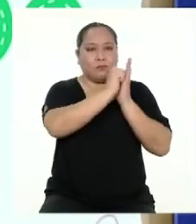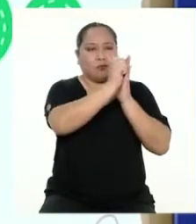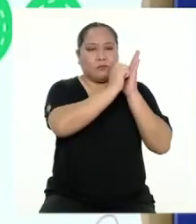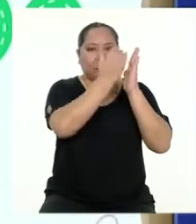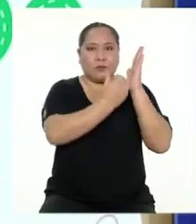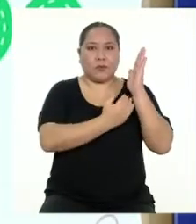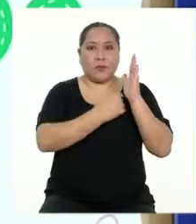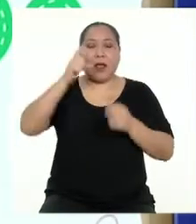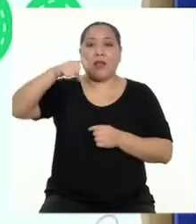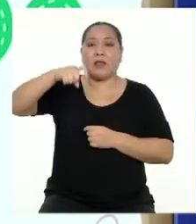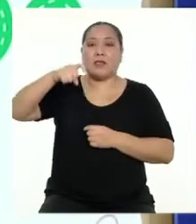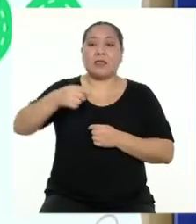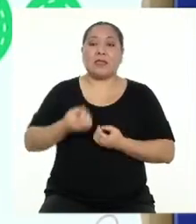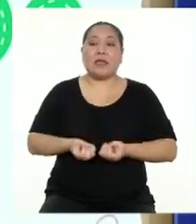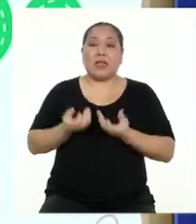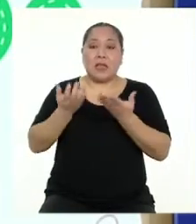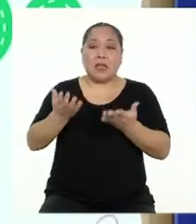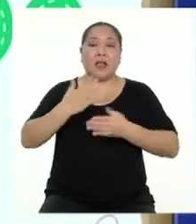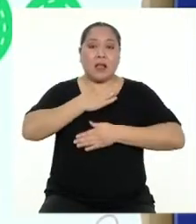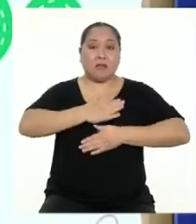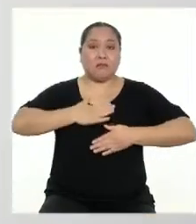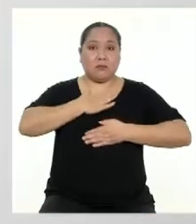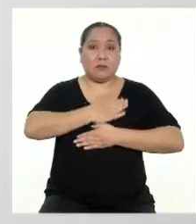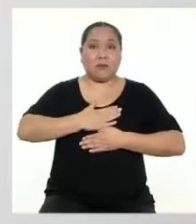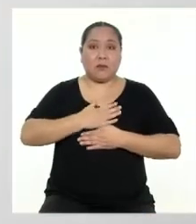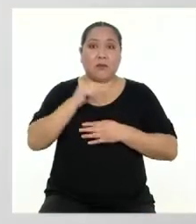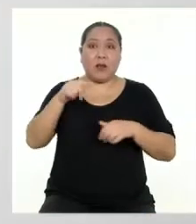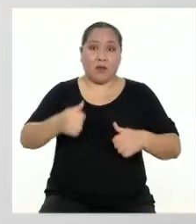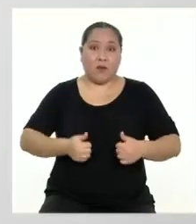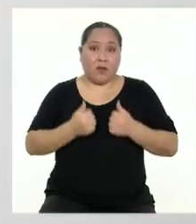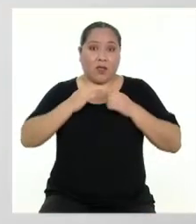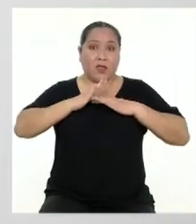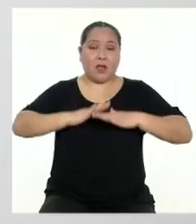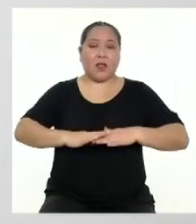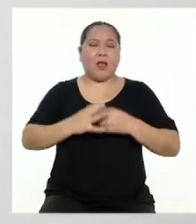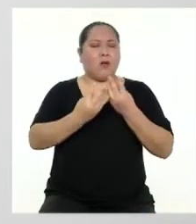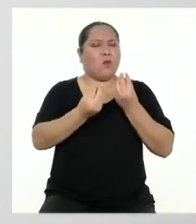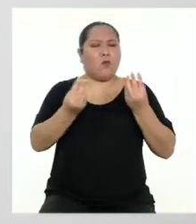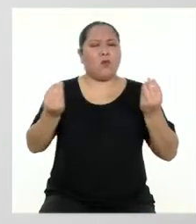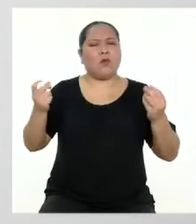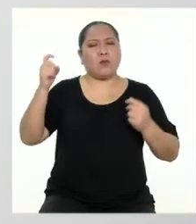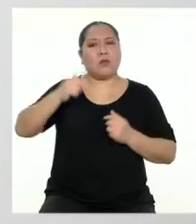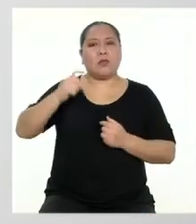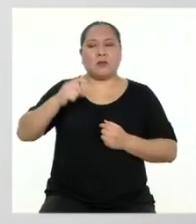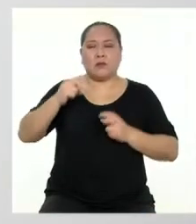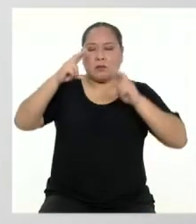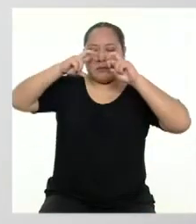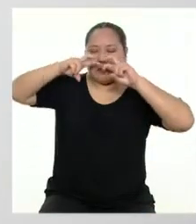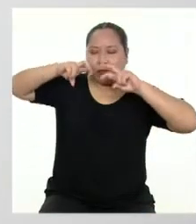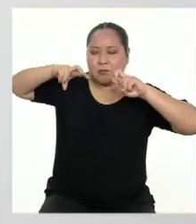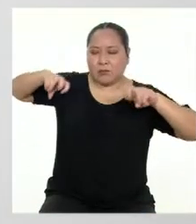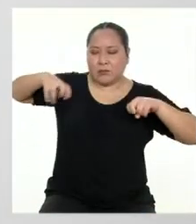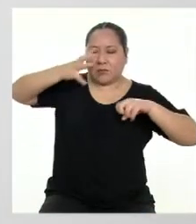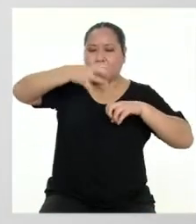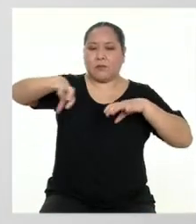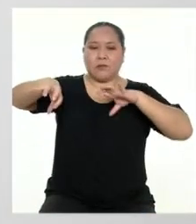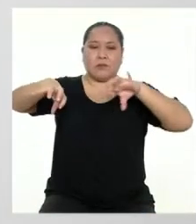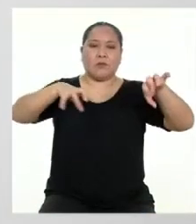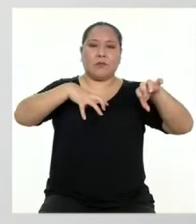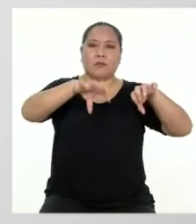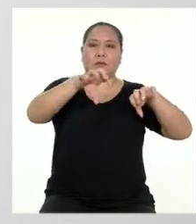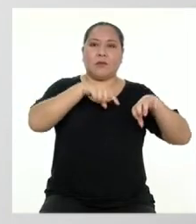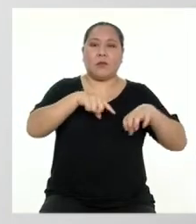necesidades deben ser satisfechas para vivir con tranquilidad. Y hay tantas necesidades que para estudiarlas han sido clasificadas por